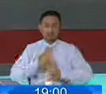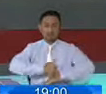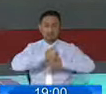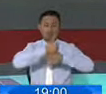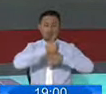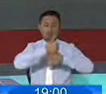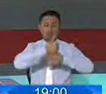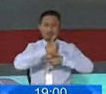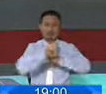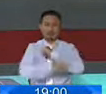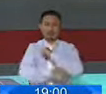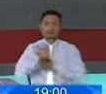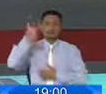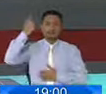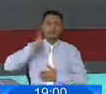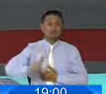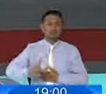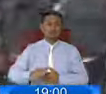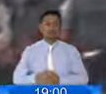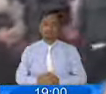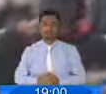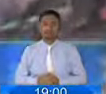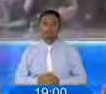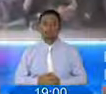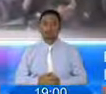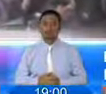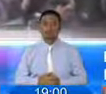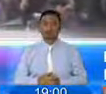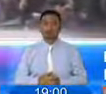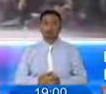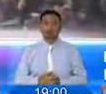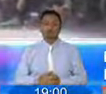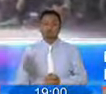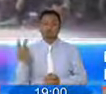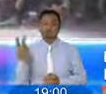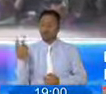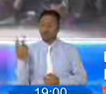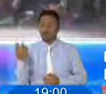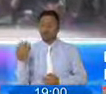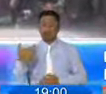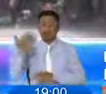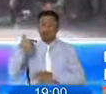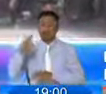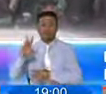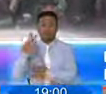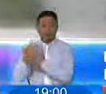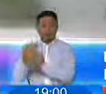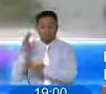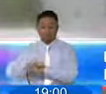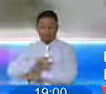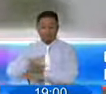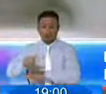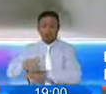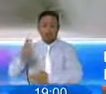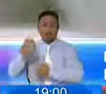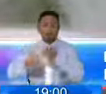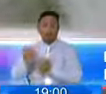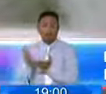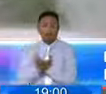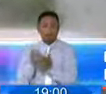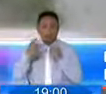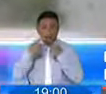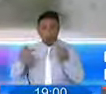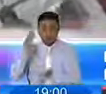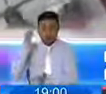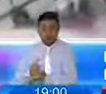de Garantías Penales en Loja. 10 de los 12 zaraguros que eran acusados bajo el delito de paralización de un servicio